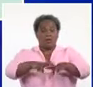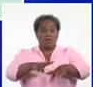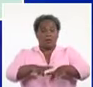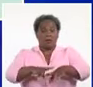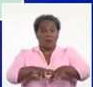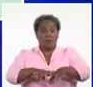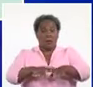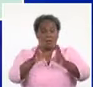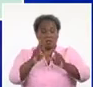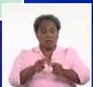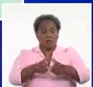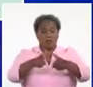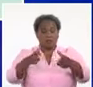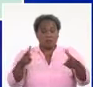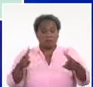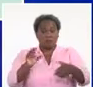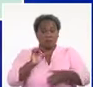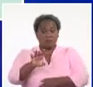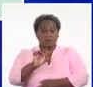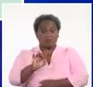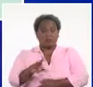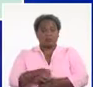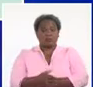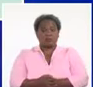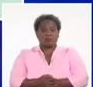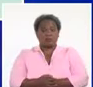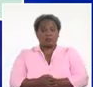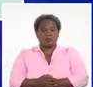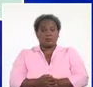de importados, 15 en el día de ayer.